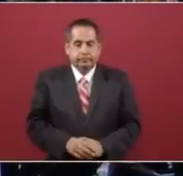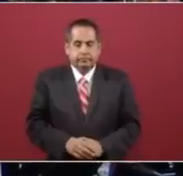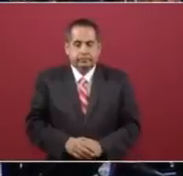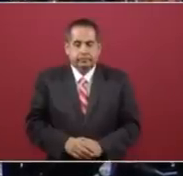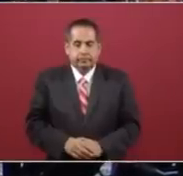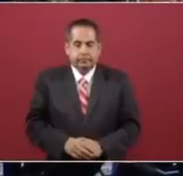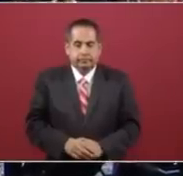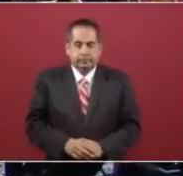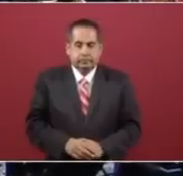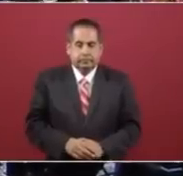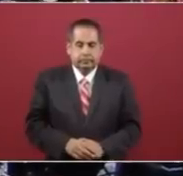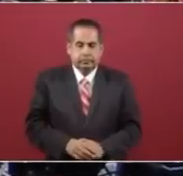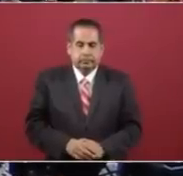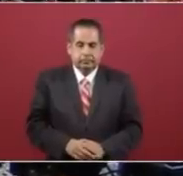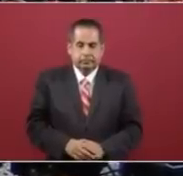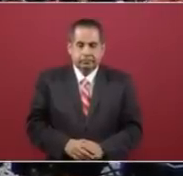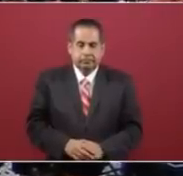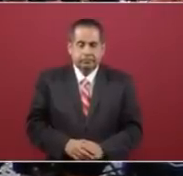¿Eh?